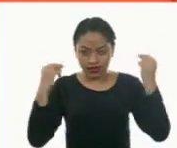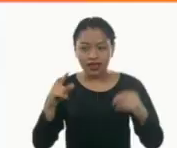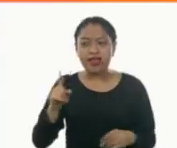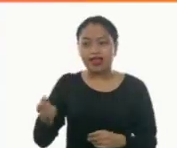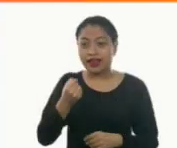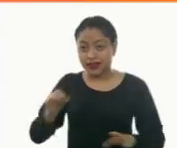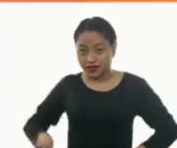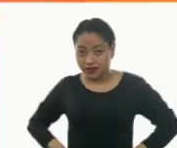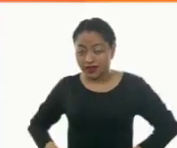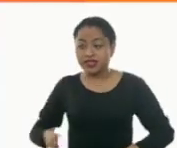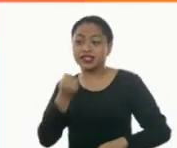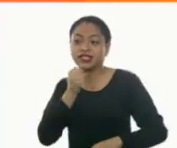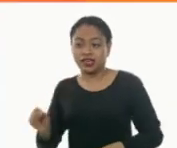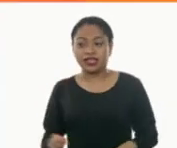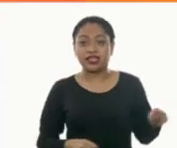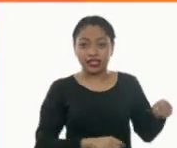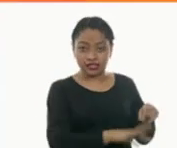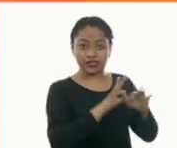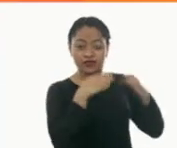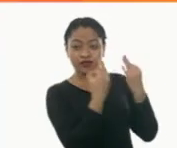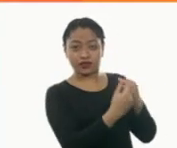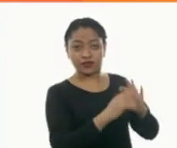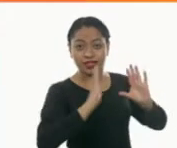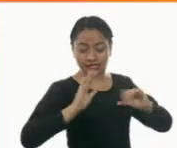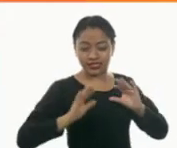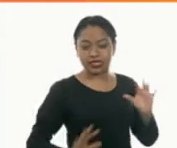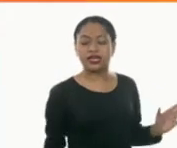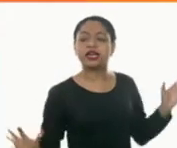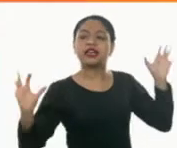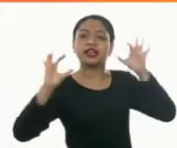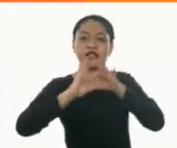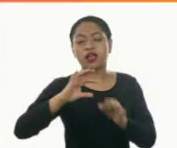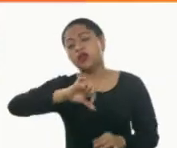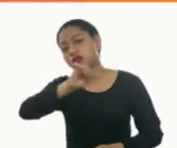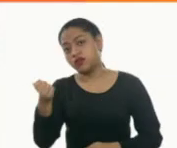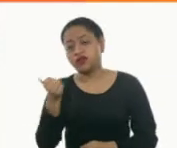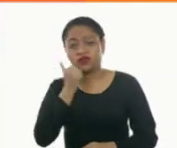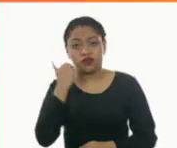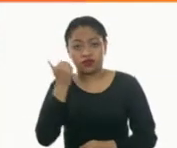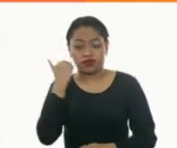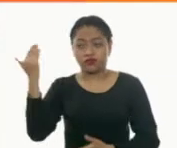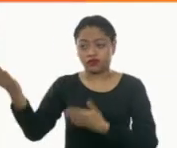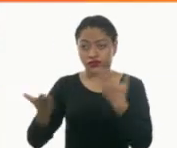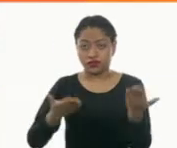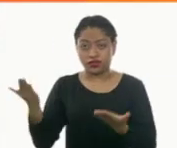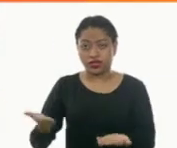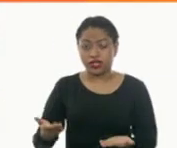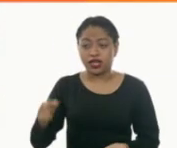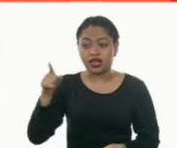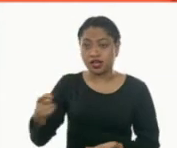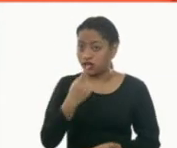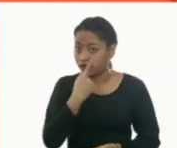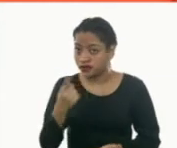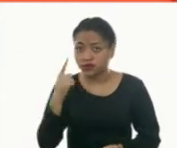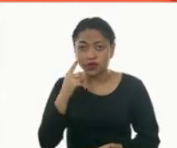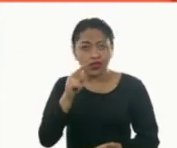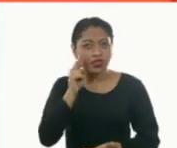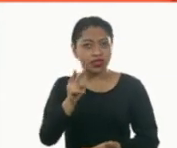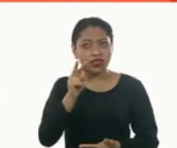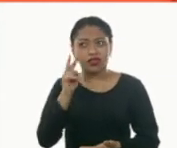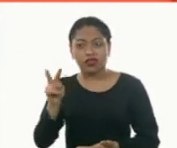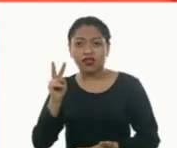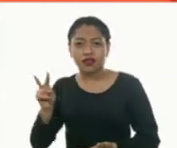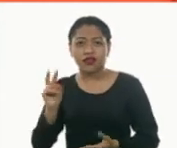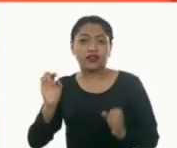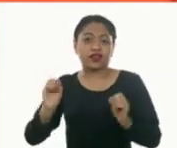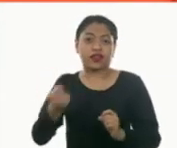método. Y puedo decir que otros alumnos que llegan con muy buen manejo visual o con